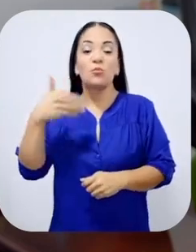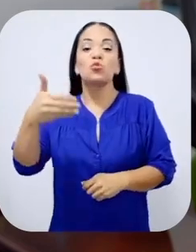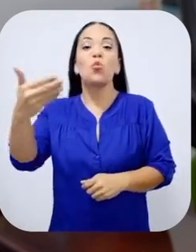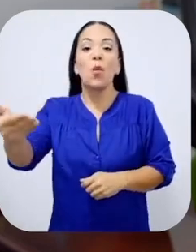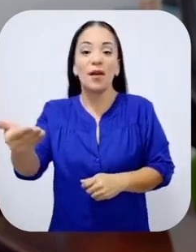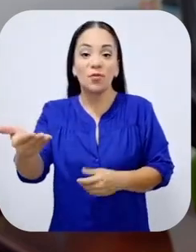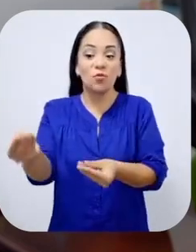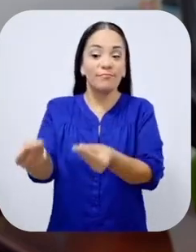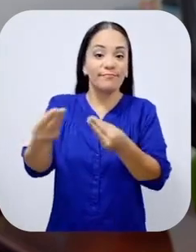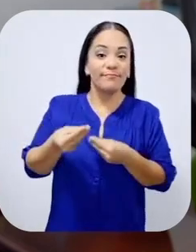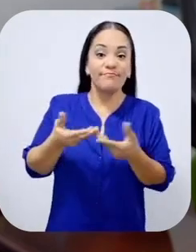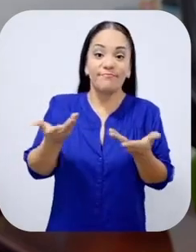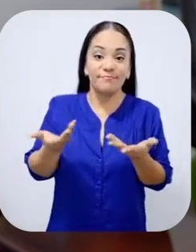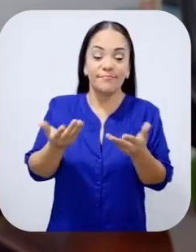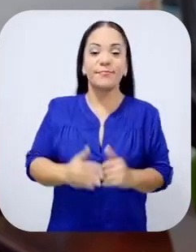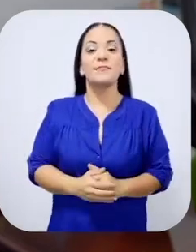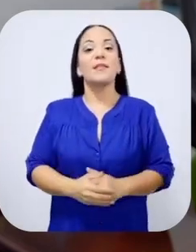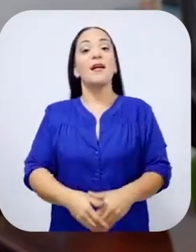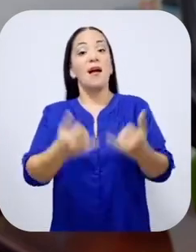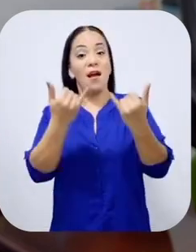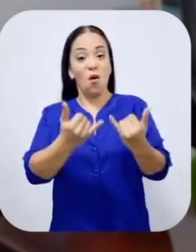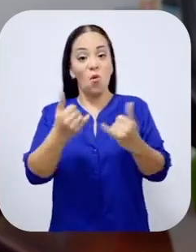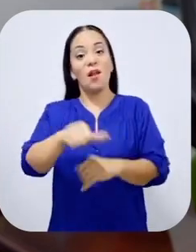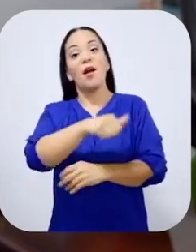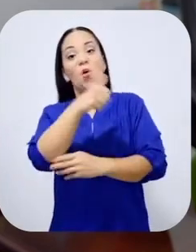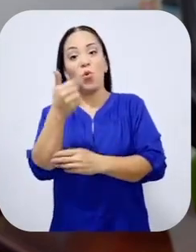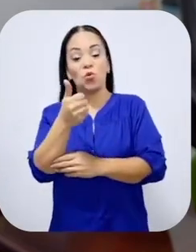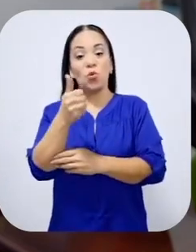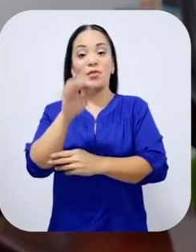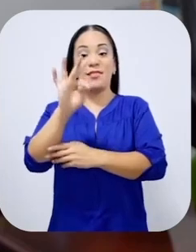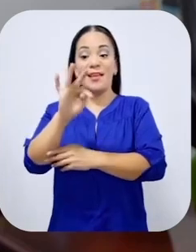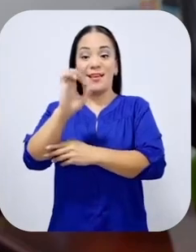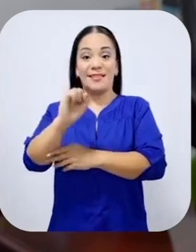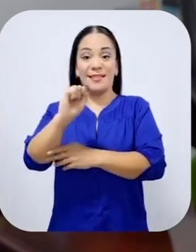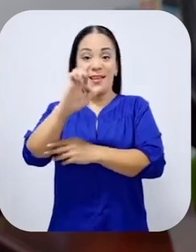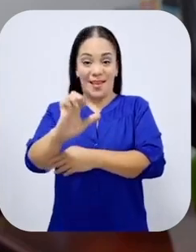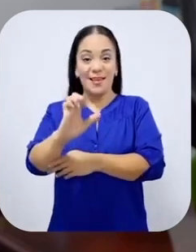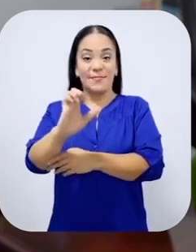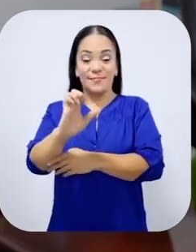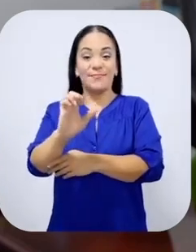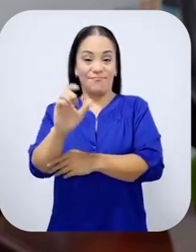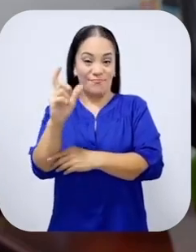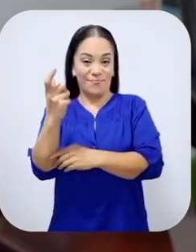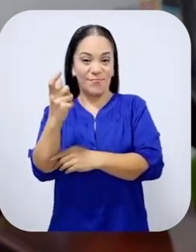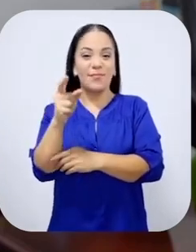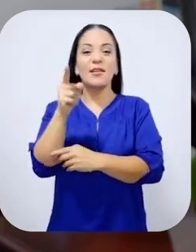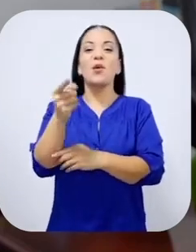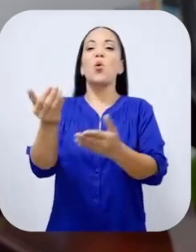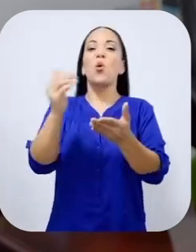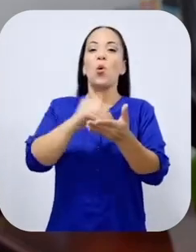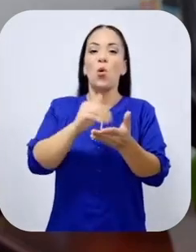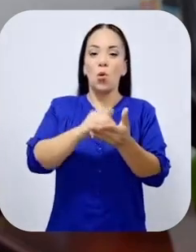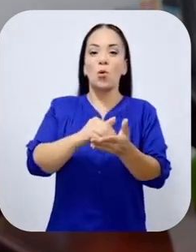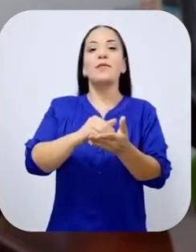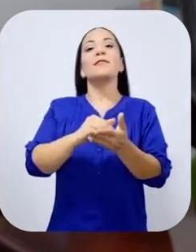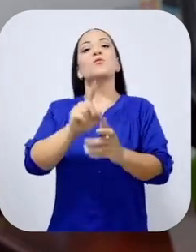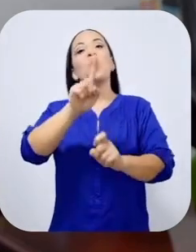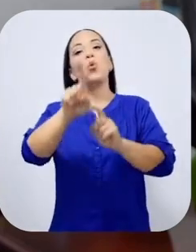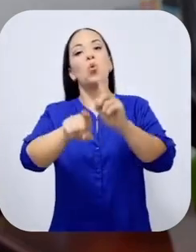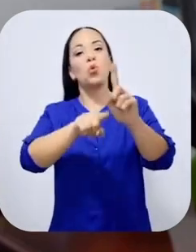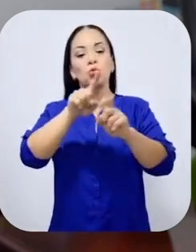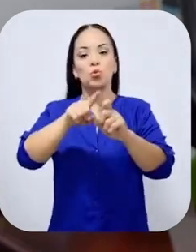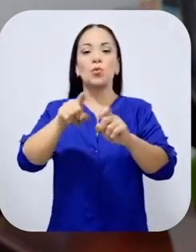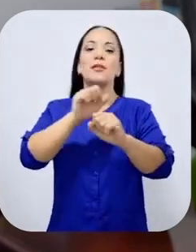Así que no sabemos cuándo irá a llegar y ahora también el tribunal supremo de elecciones presentando